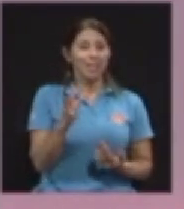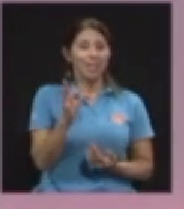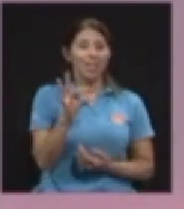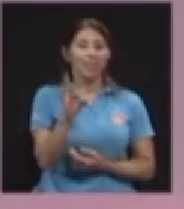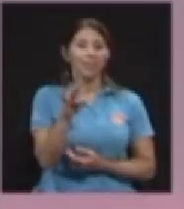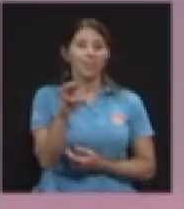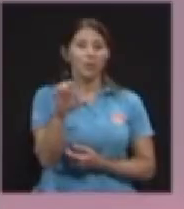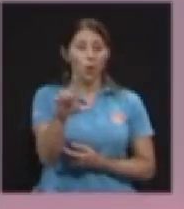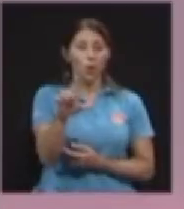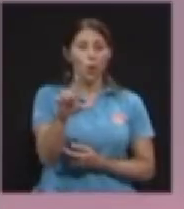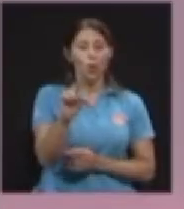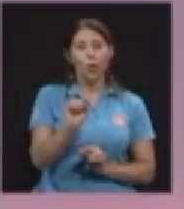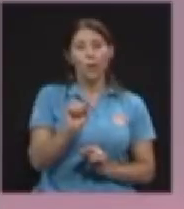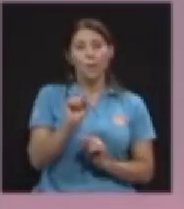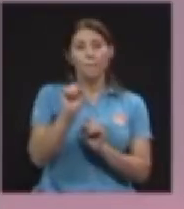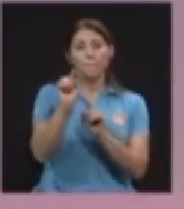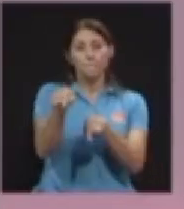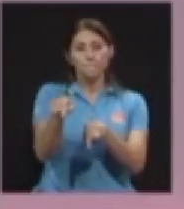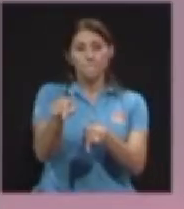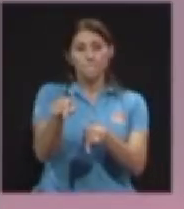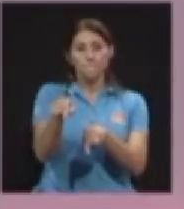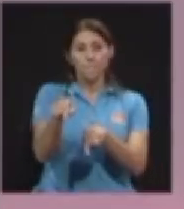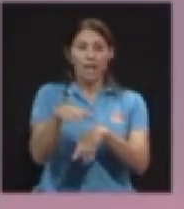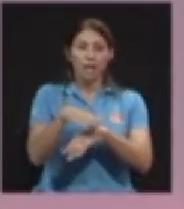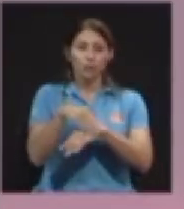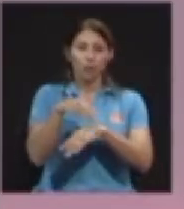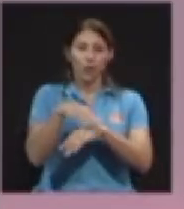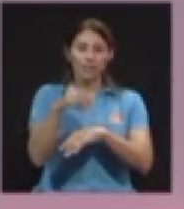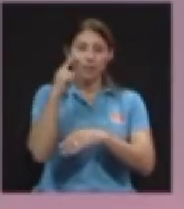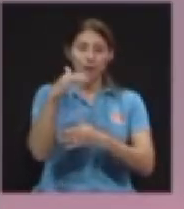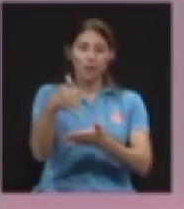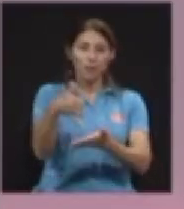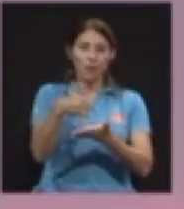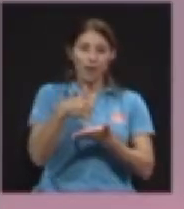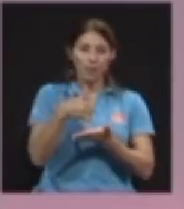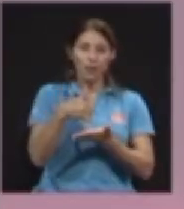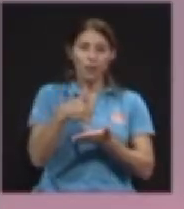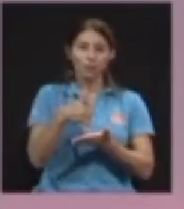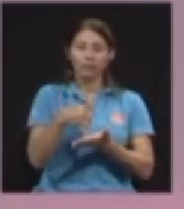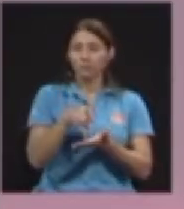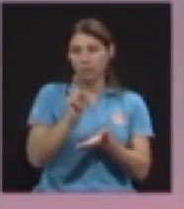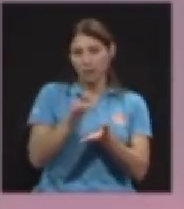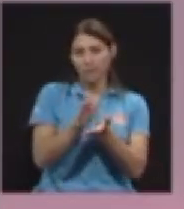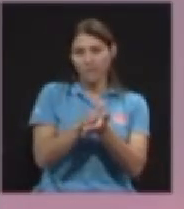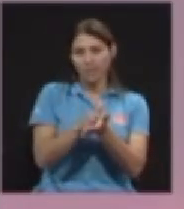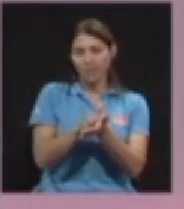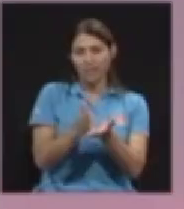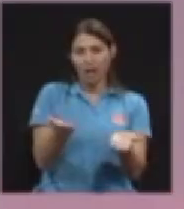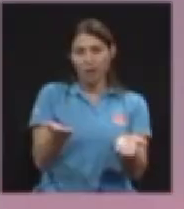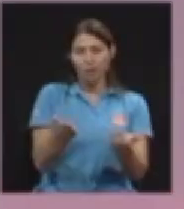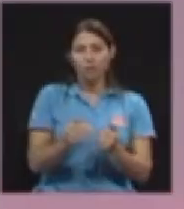en Suecia el premio, tenemos que felicitarlo y